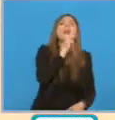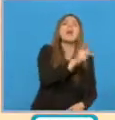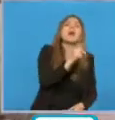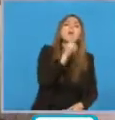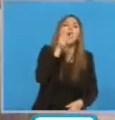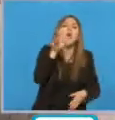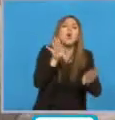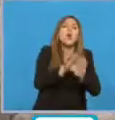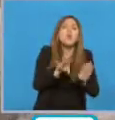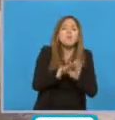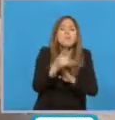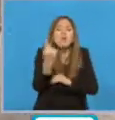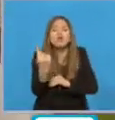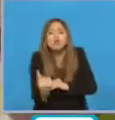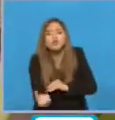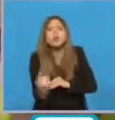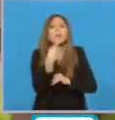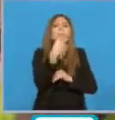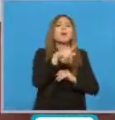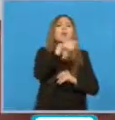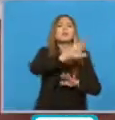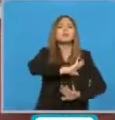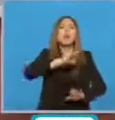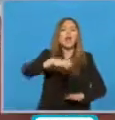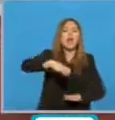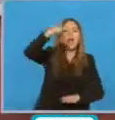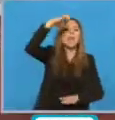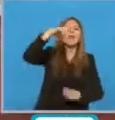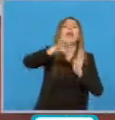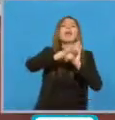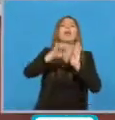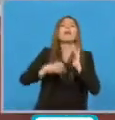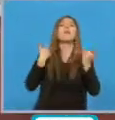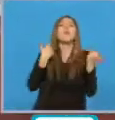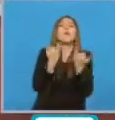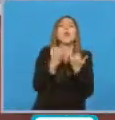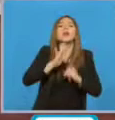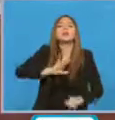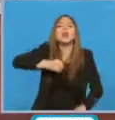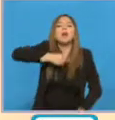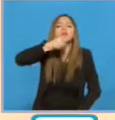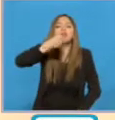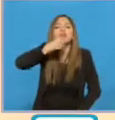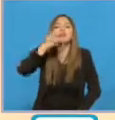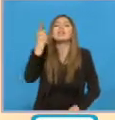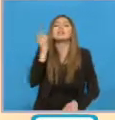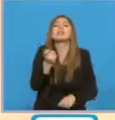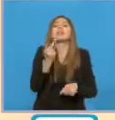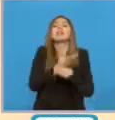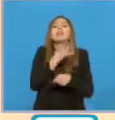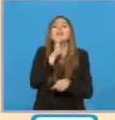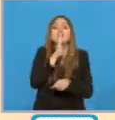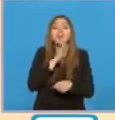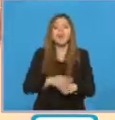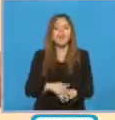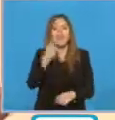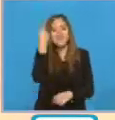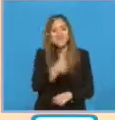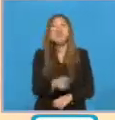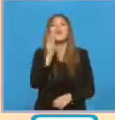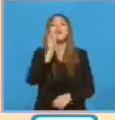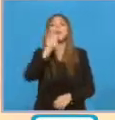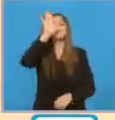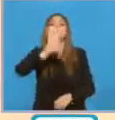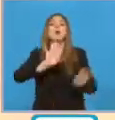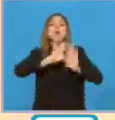¿Qué pasó, mamá? Así. ¿No? Entonces, lo que empieza a pasar es que nos empezamos a poner como una venda.